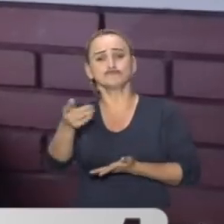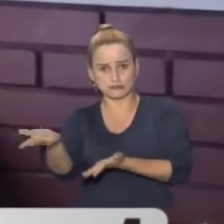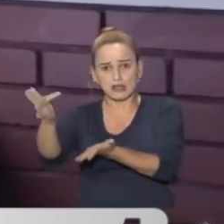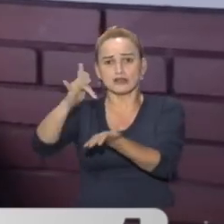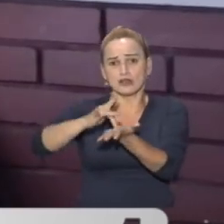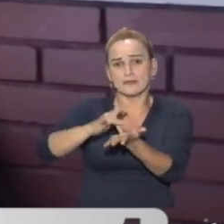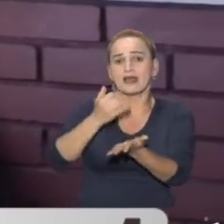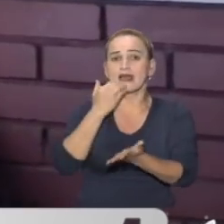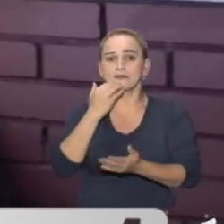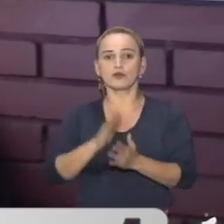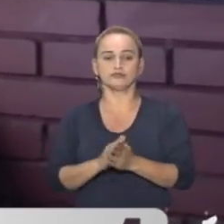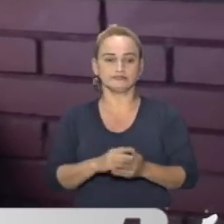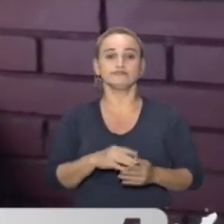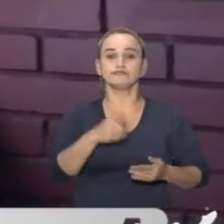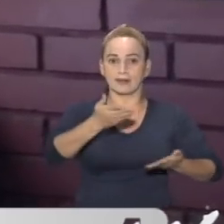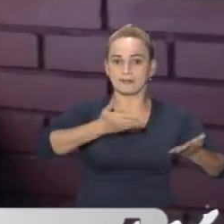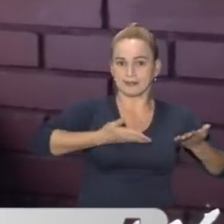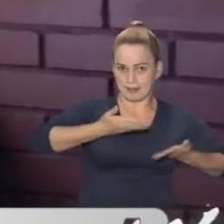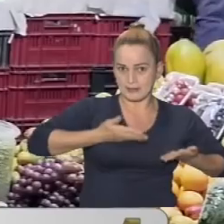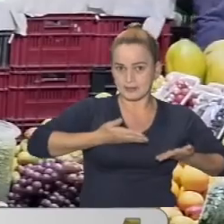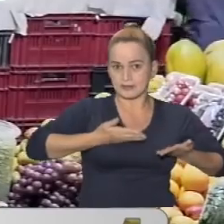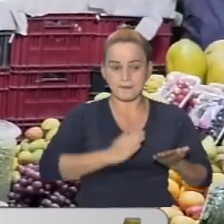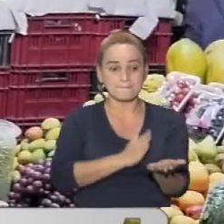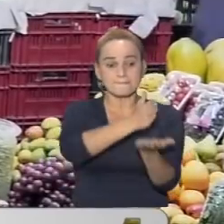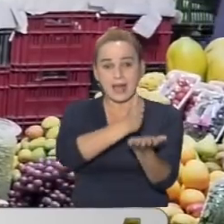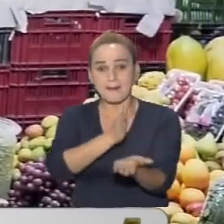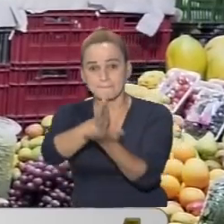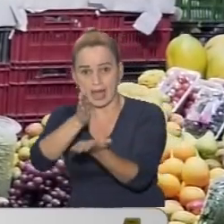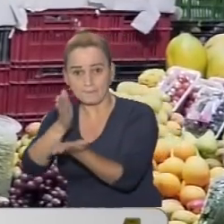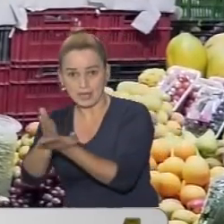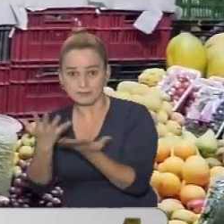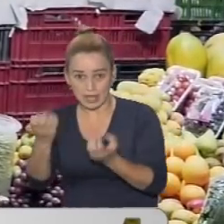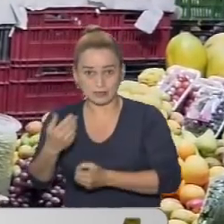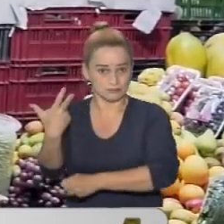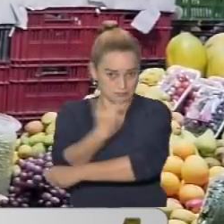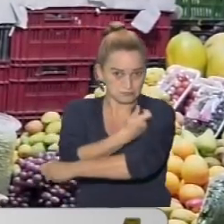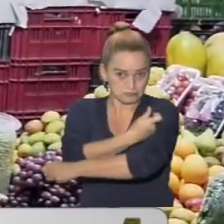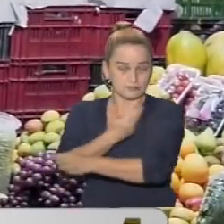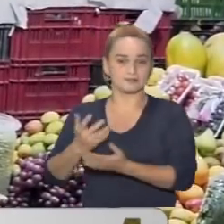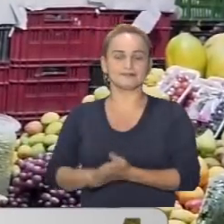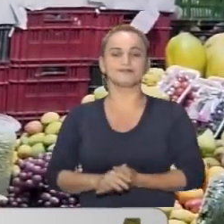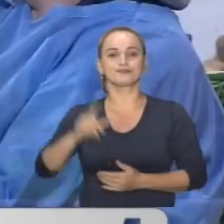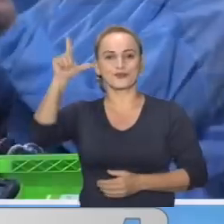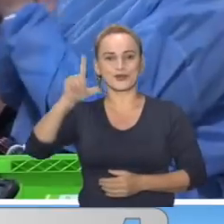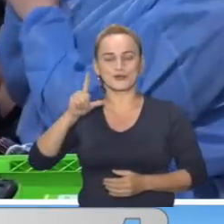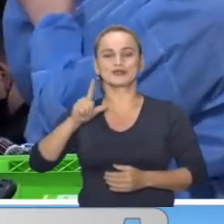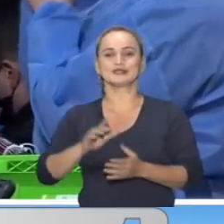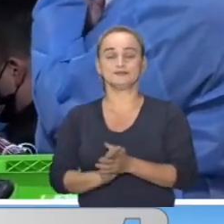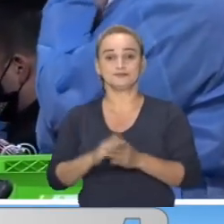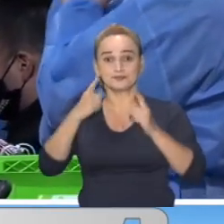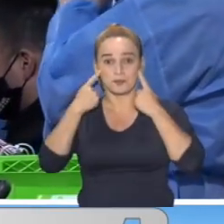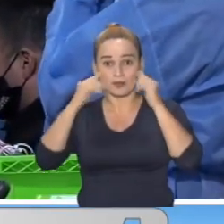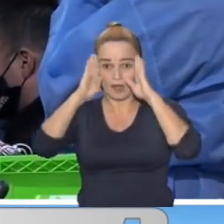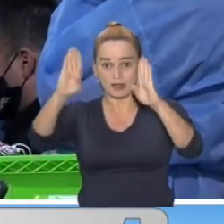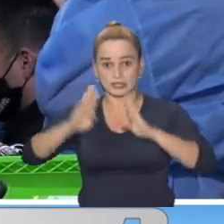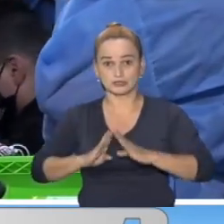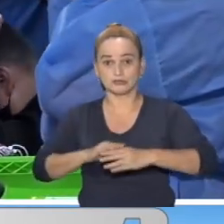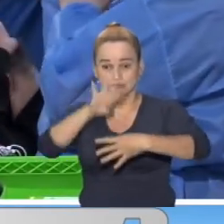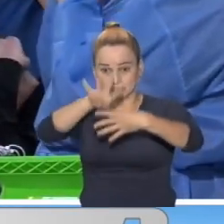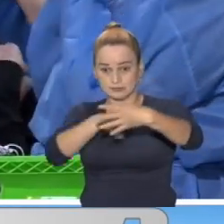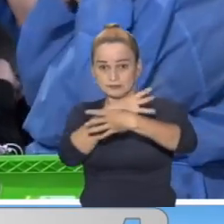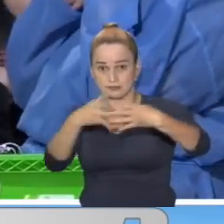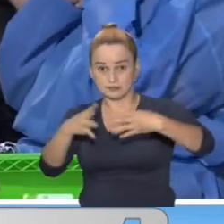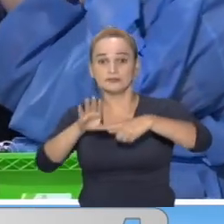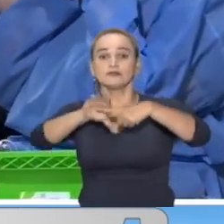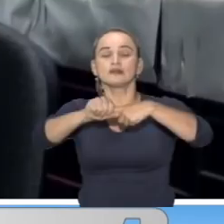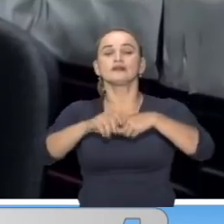pasando puesto por puesto. Luisa, y preste mucha atención a los horarios para